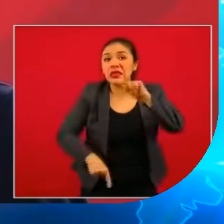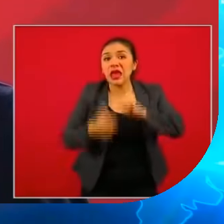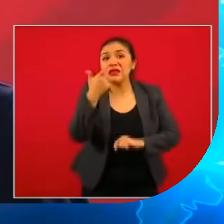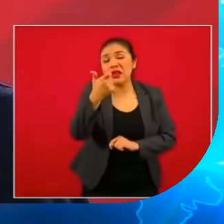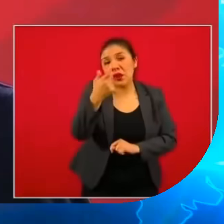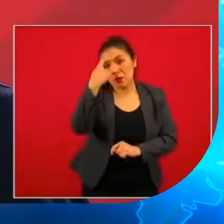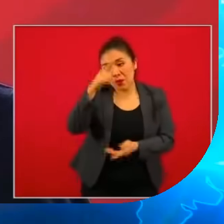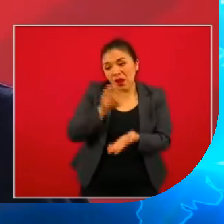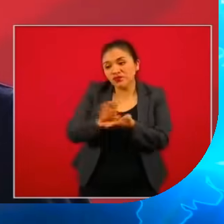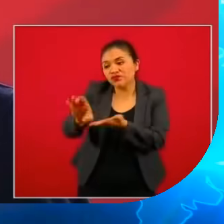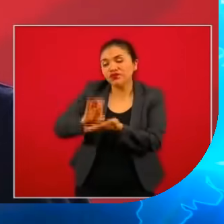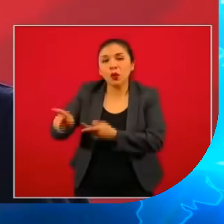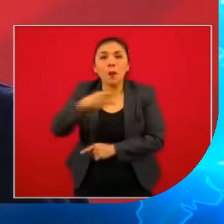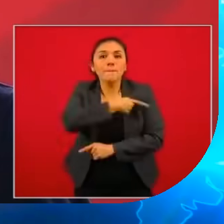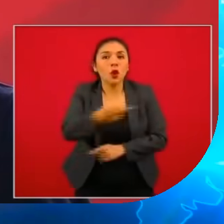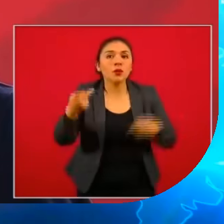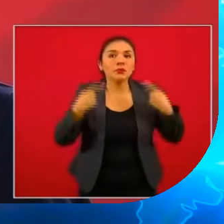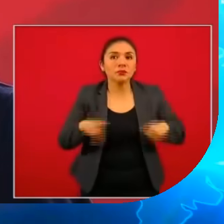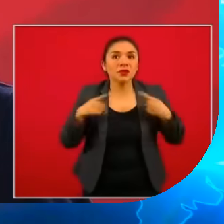pobres.